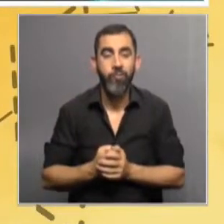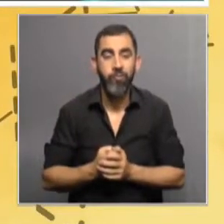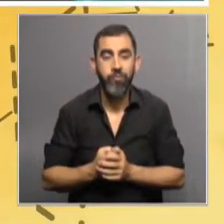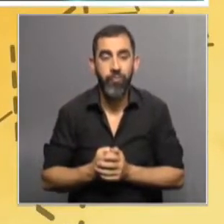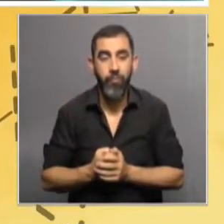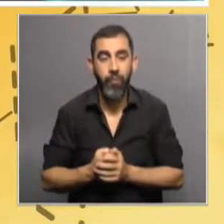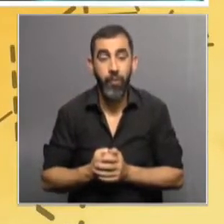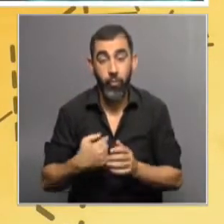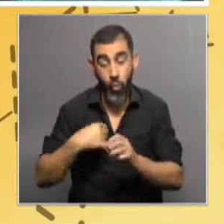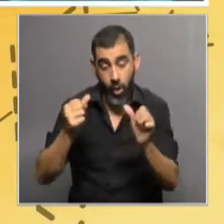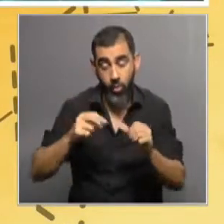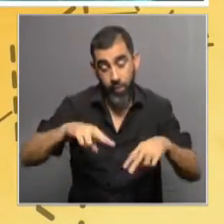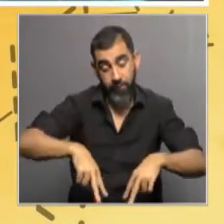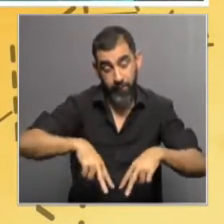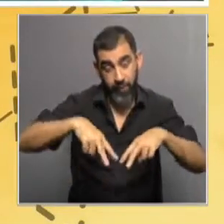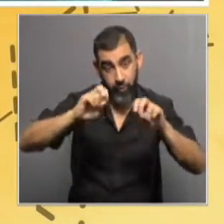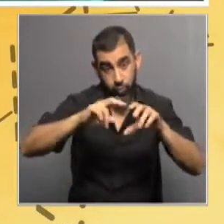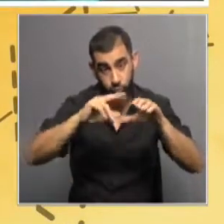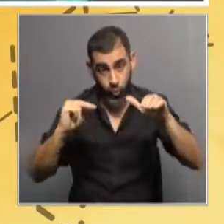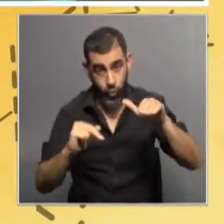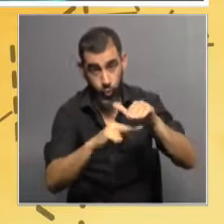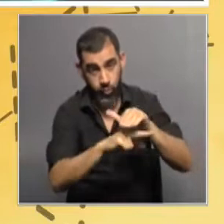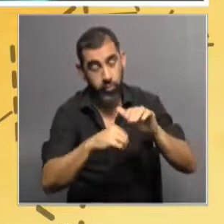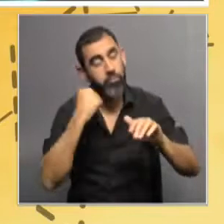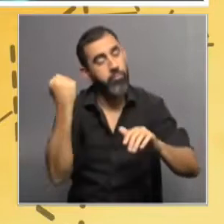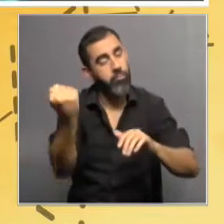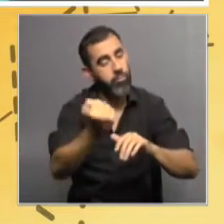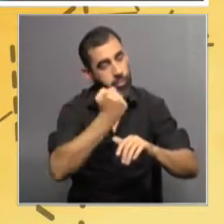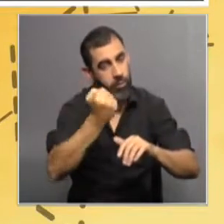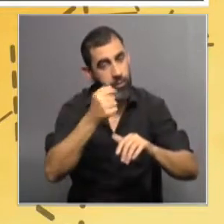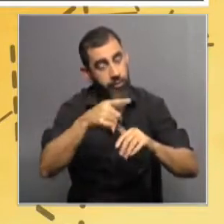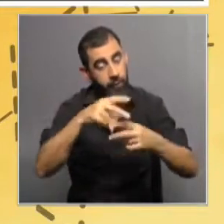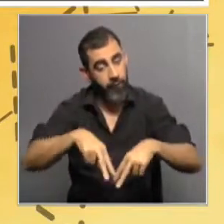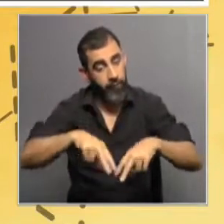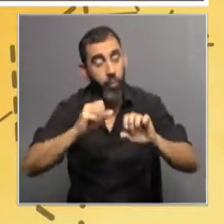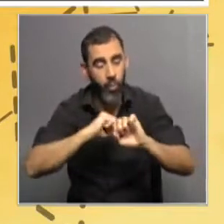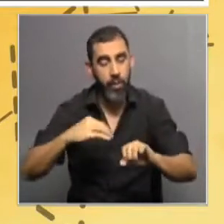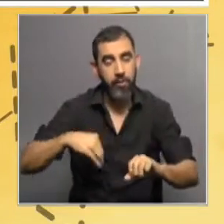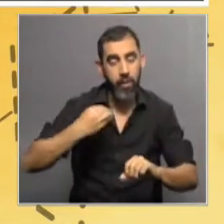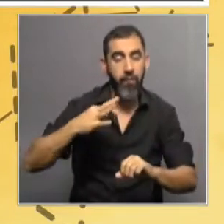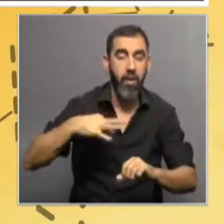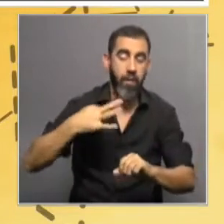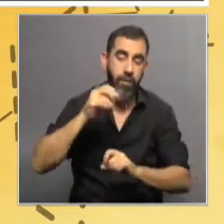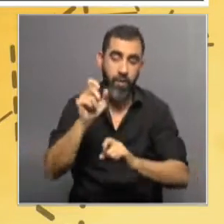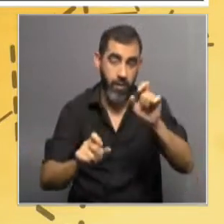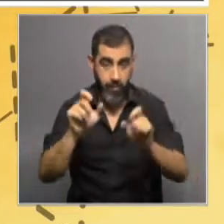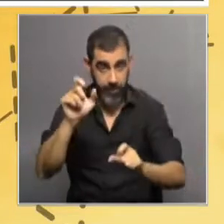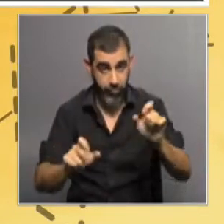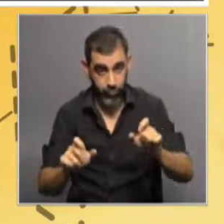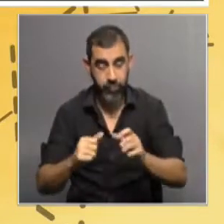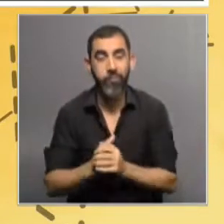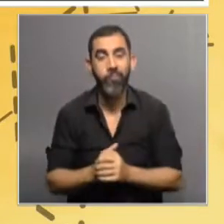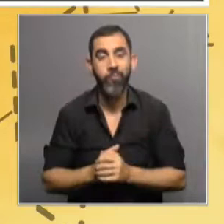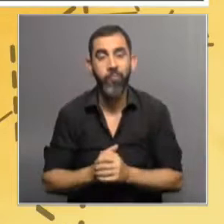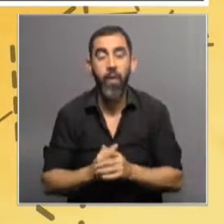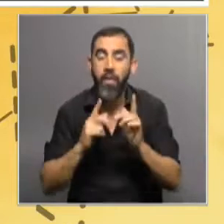cuando uno hace un estudio molecular, es algo muy importante. Un estudio molecular le puede salvar la vida y transformar la vida de las personas. Y